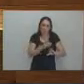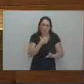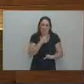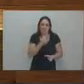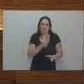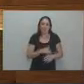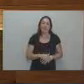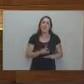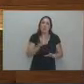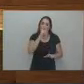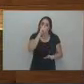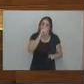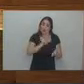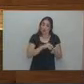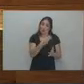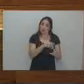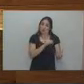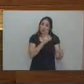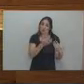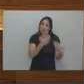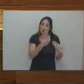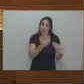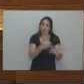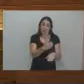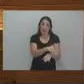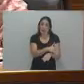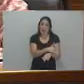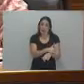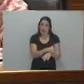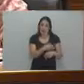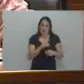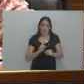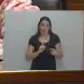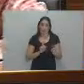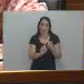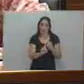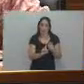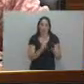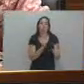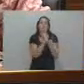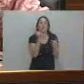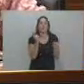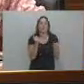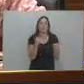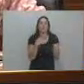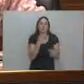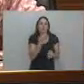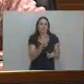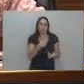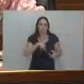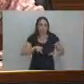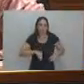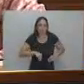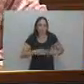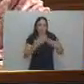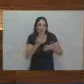que cuando hablé con usted nos tuvimos que encontrar por la calle en un paso de cebras. Y yo le dije, estamos dispuestos a hablar con cualquiera, y entiendo la primera